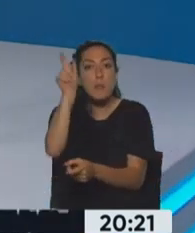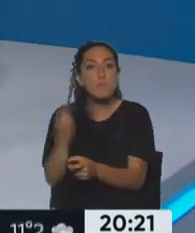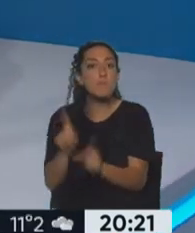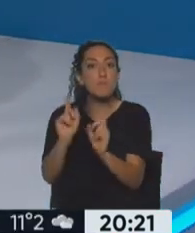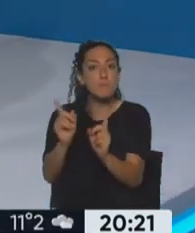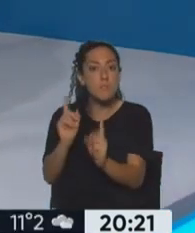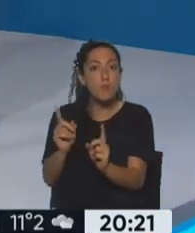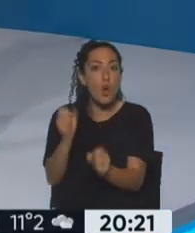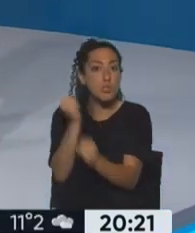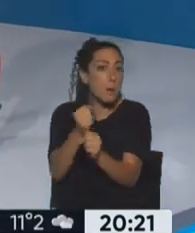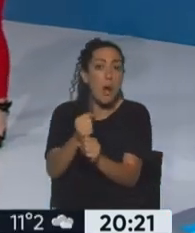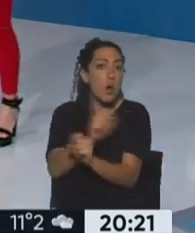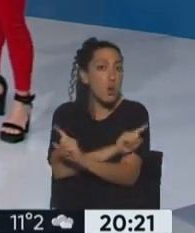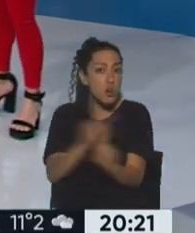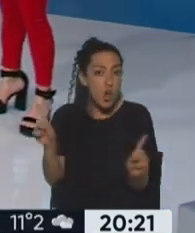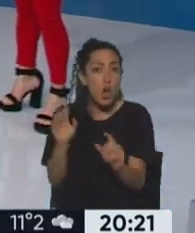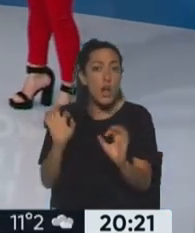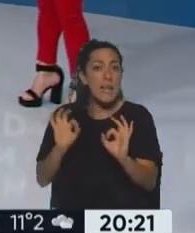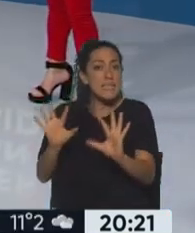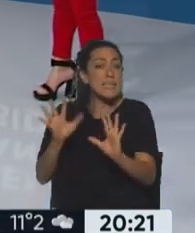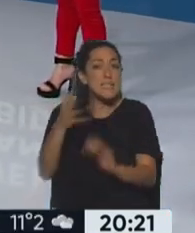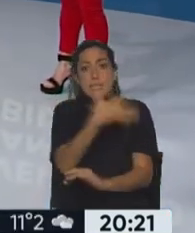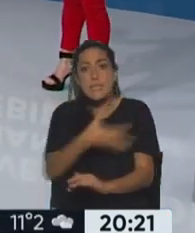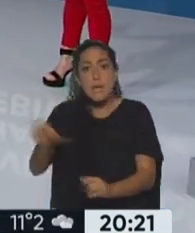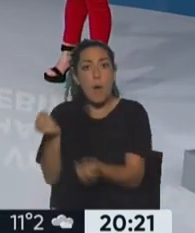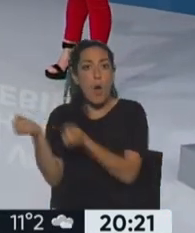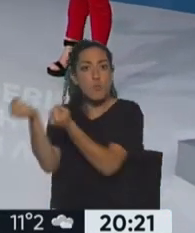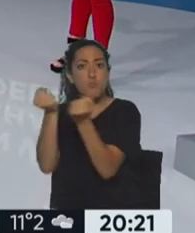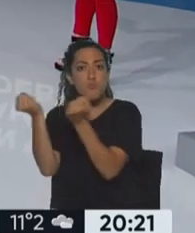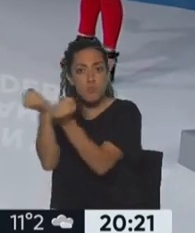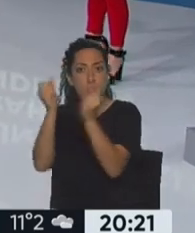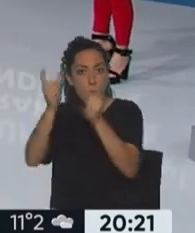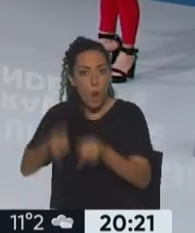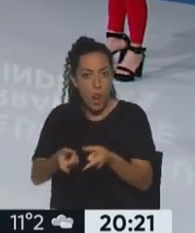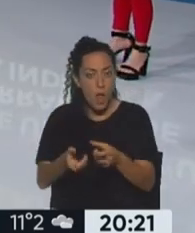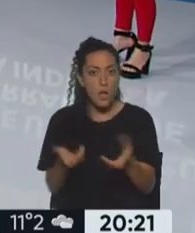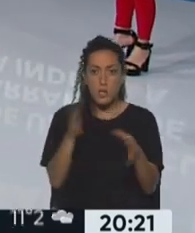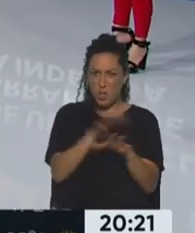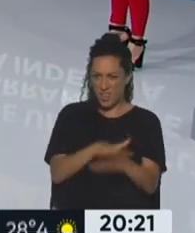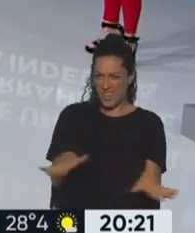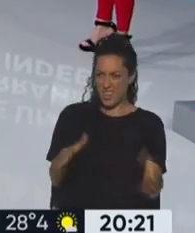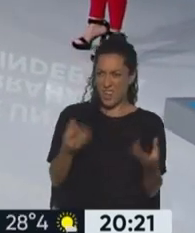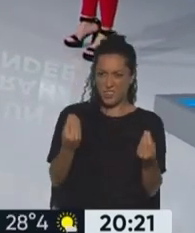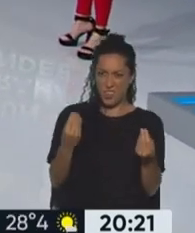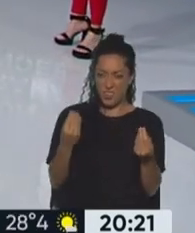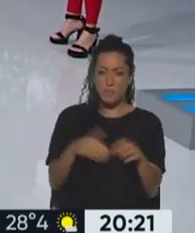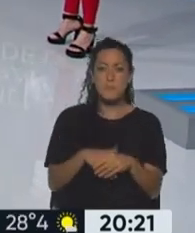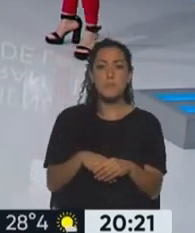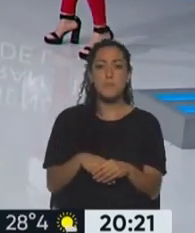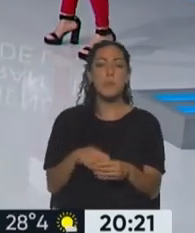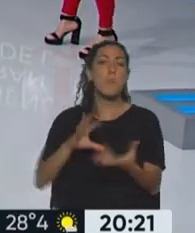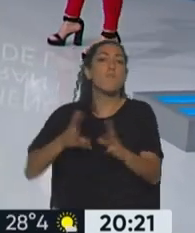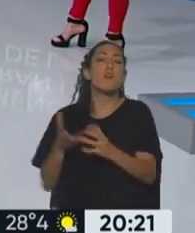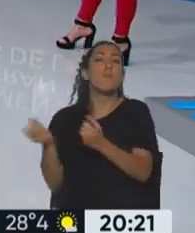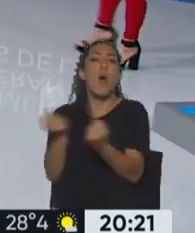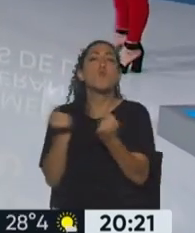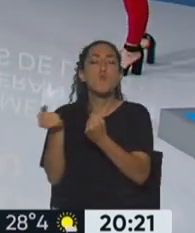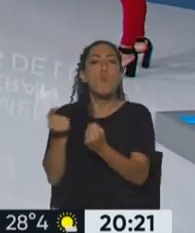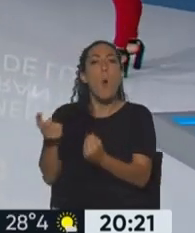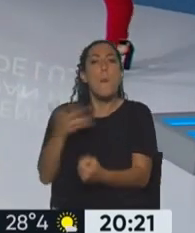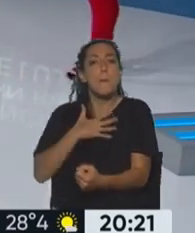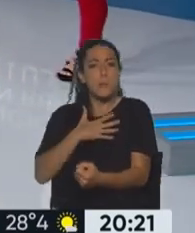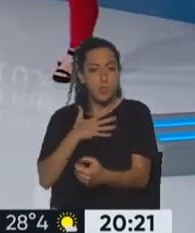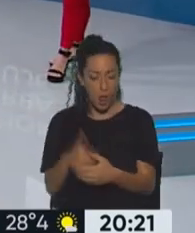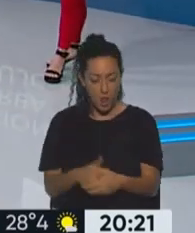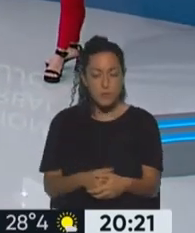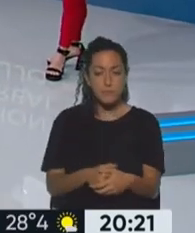cuando él no trabajaba. Estaba de licencia, pero se llamaba el automóvil. Y los pibes en el medio. Entonces era para uso personal. Bueno,